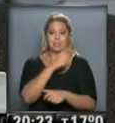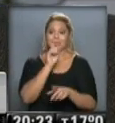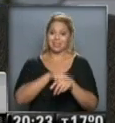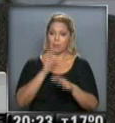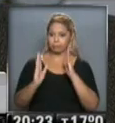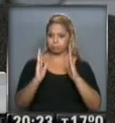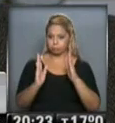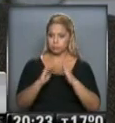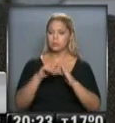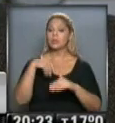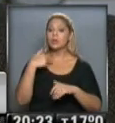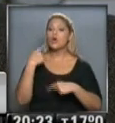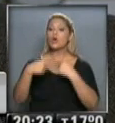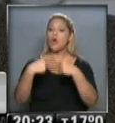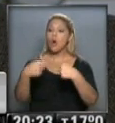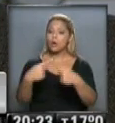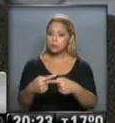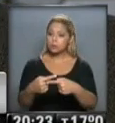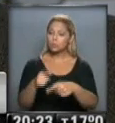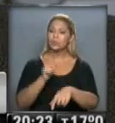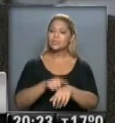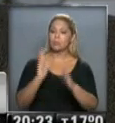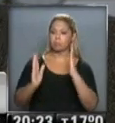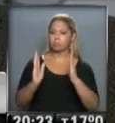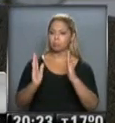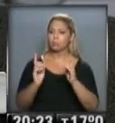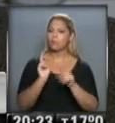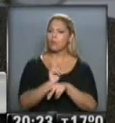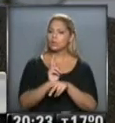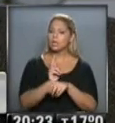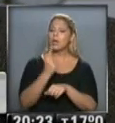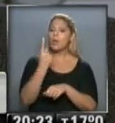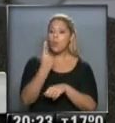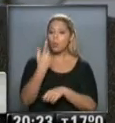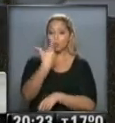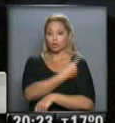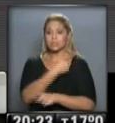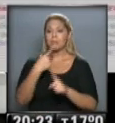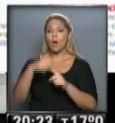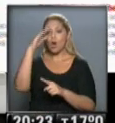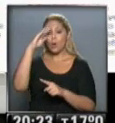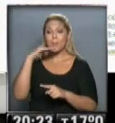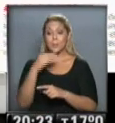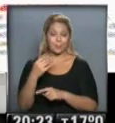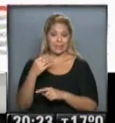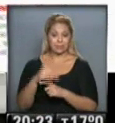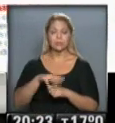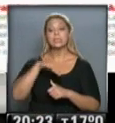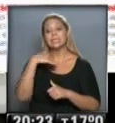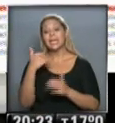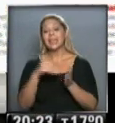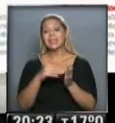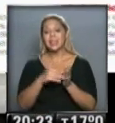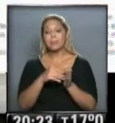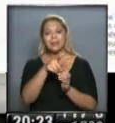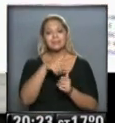inducción, se continúa con una etapa de mantenimiento de una dosis mensual. Y el tiempo es variable